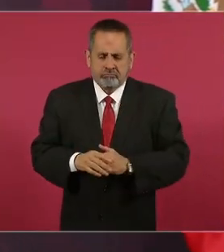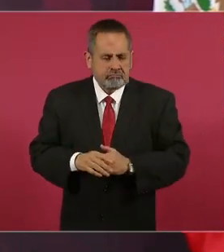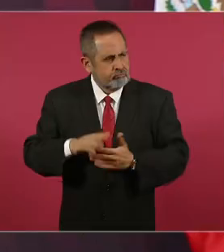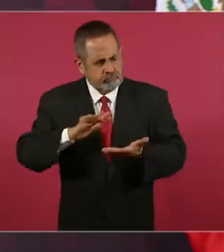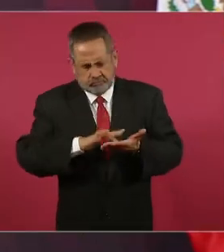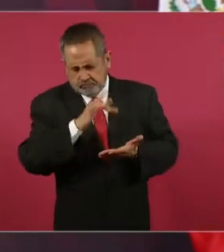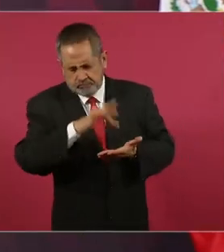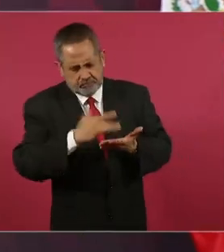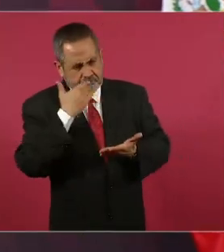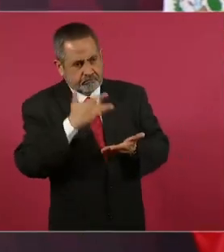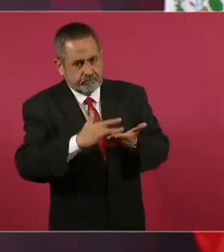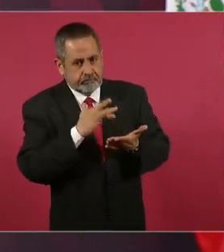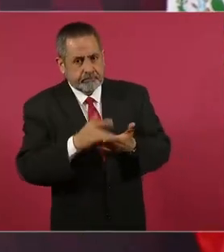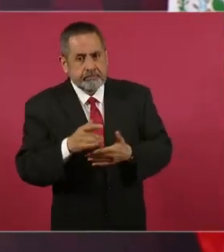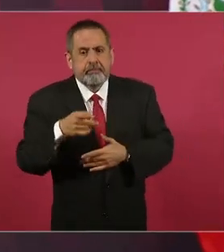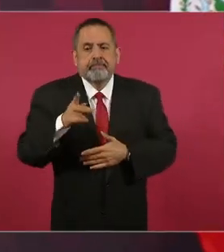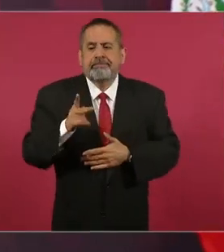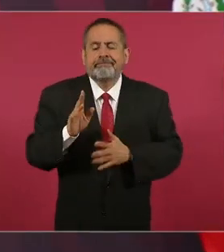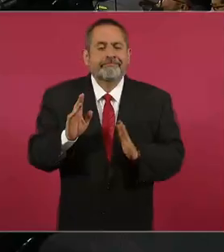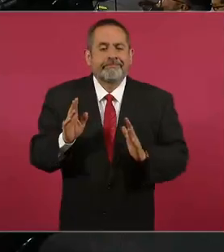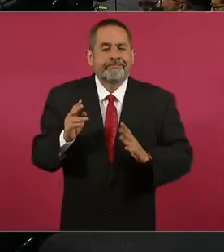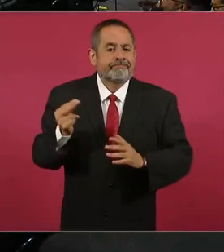agradecen, pero necesitaban